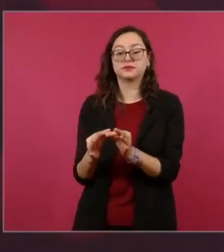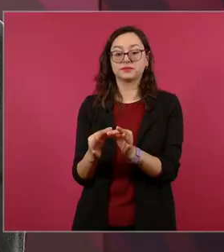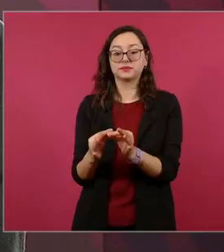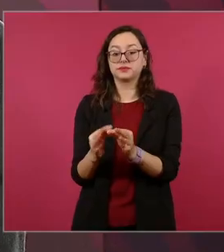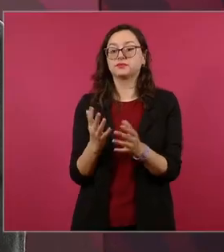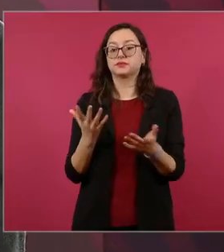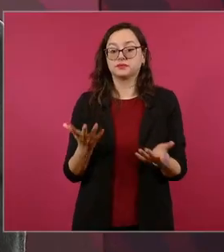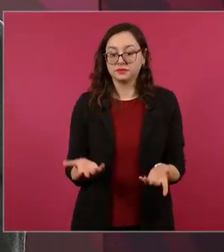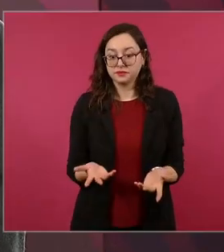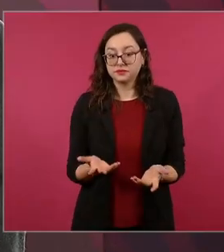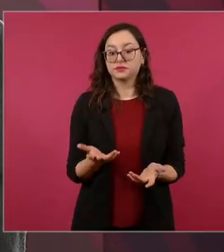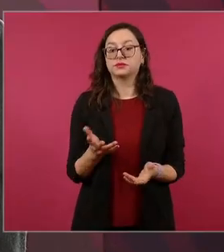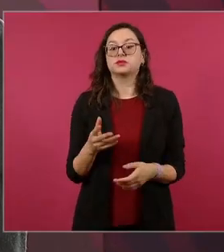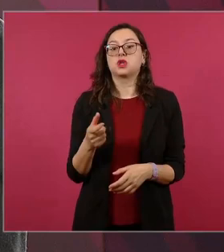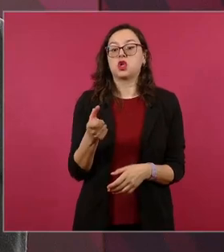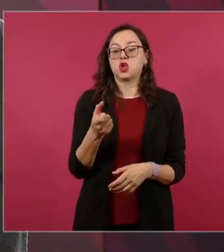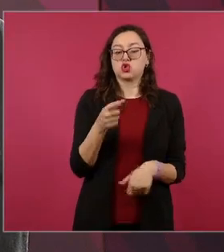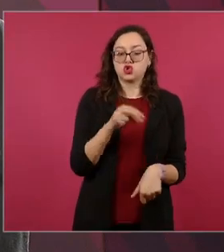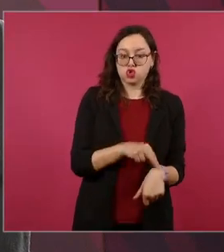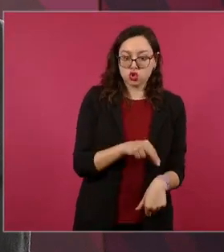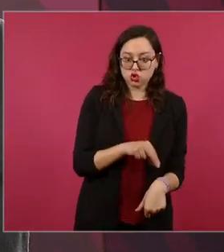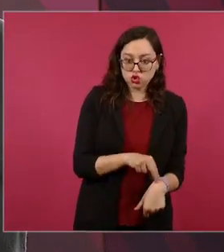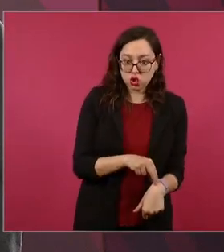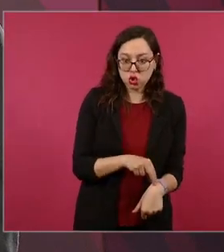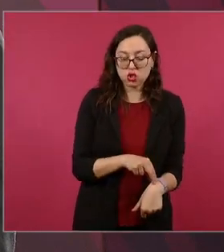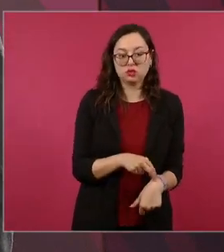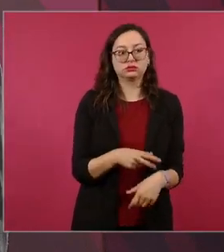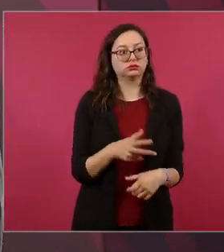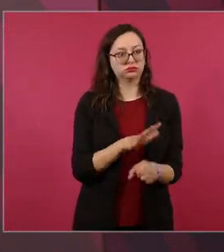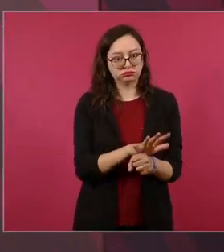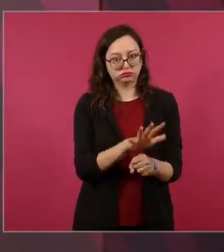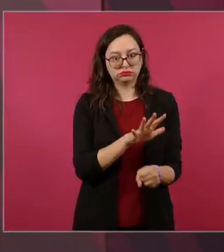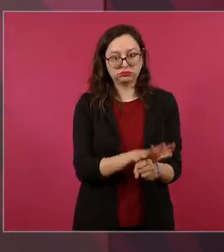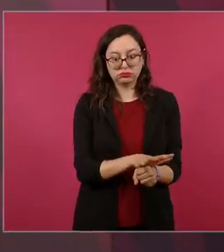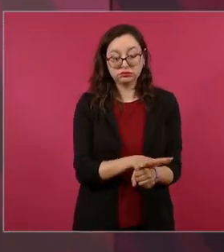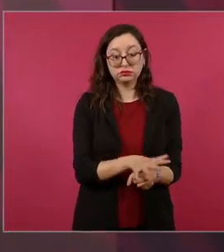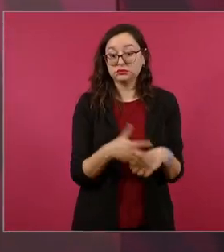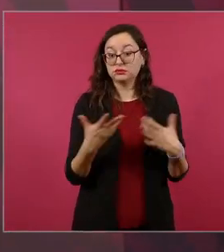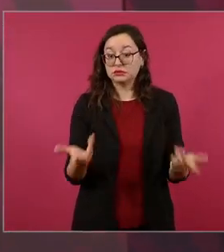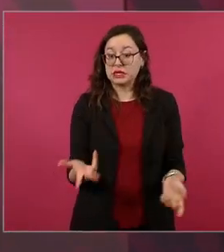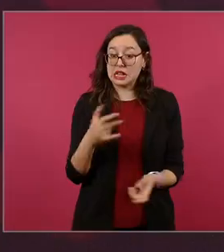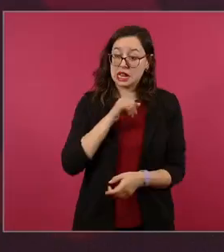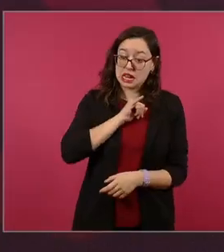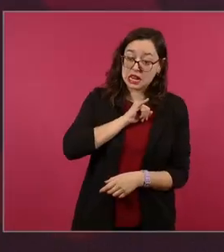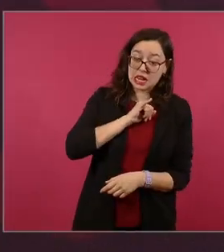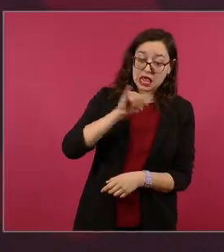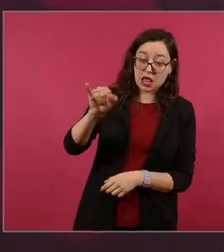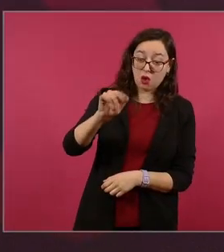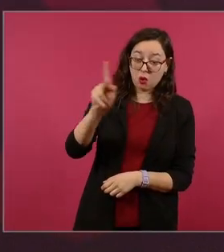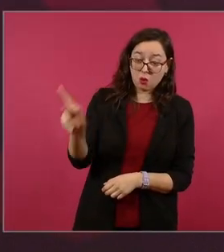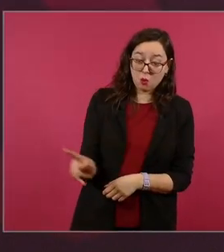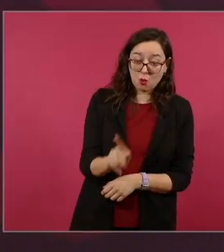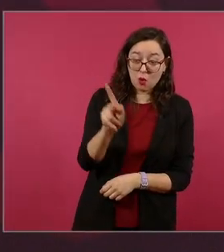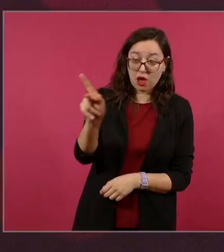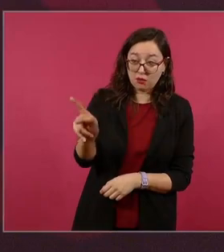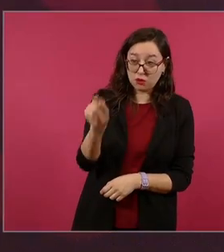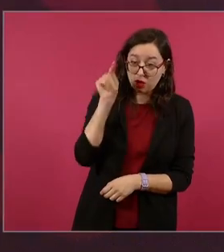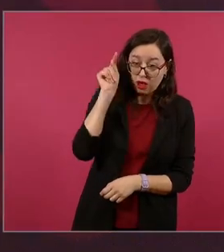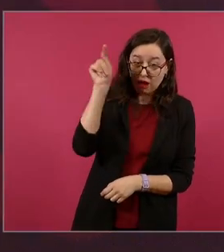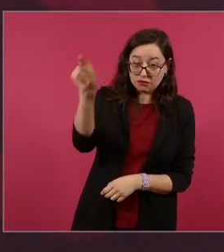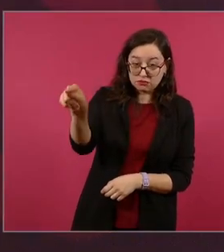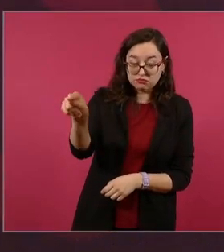sin que falten los médicos. El propósito es que hasta en los pueblos más apartados, en los centros de salud,